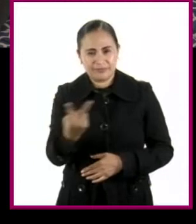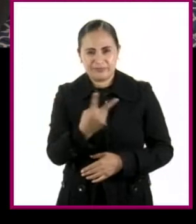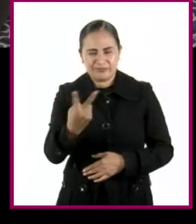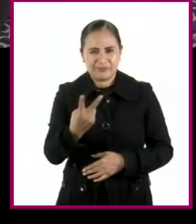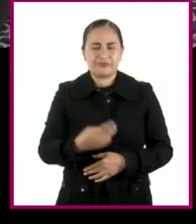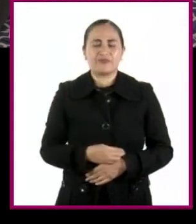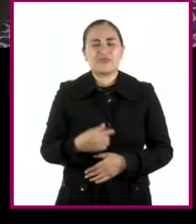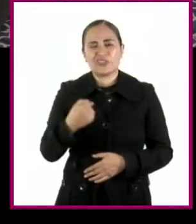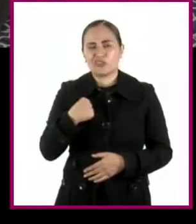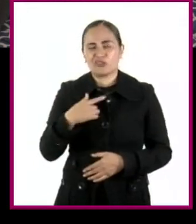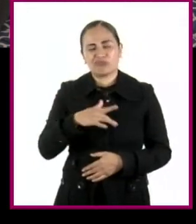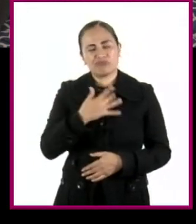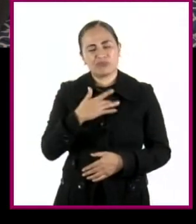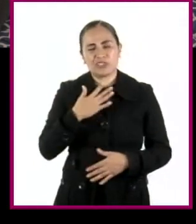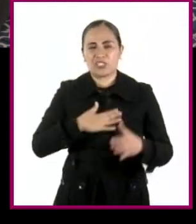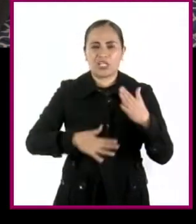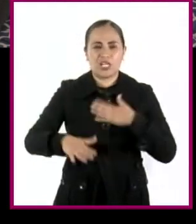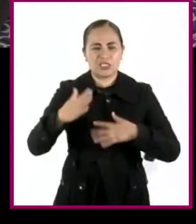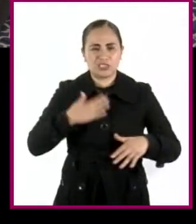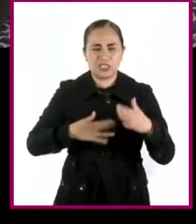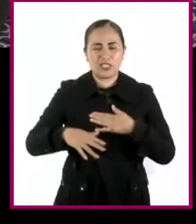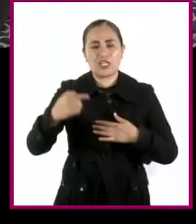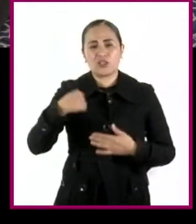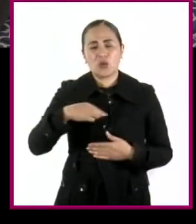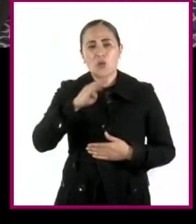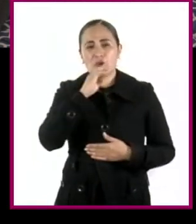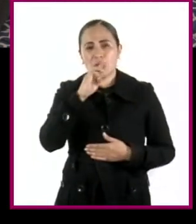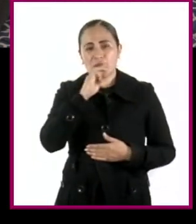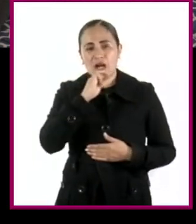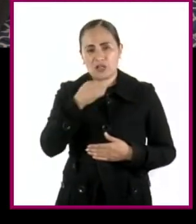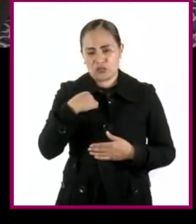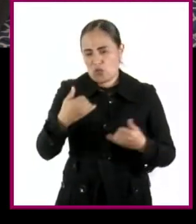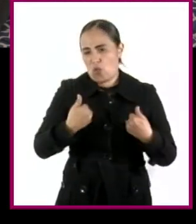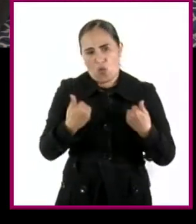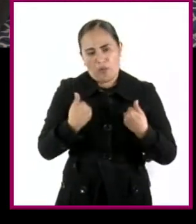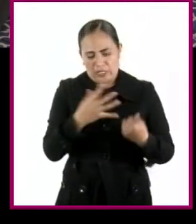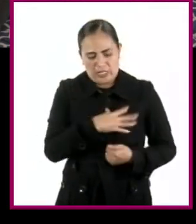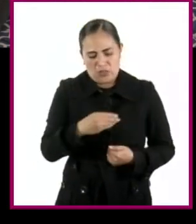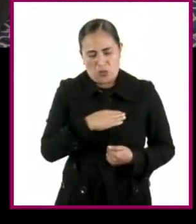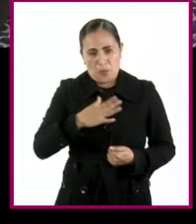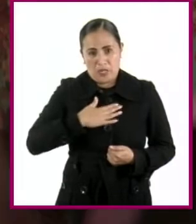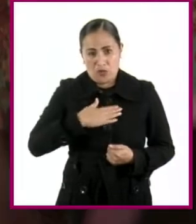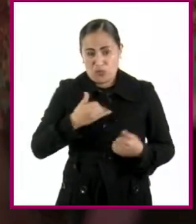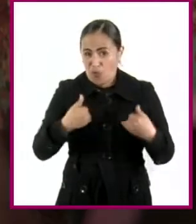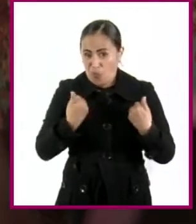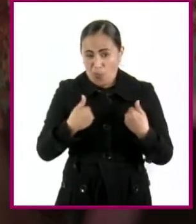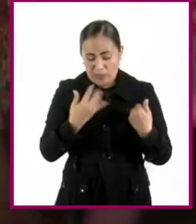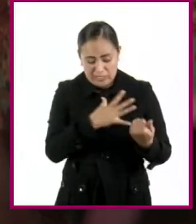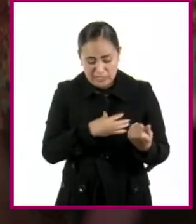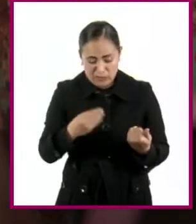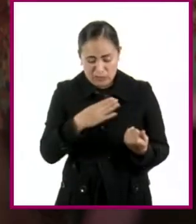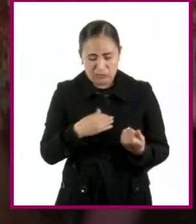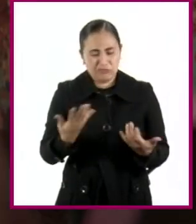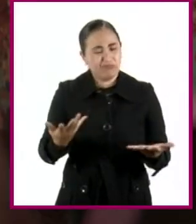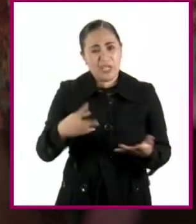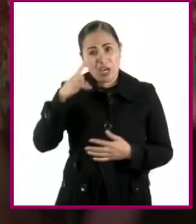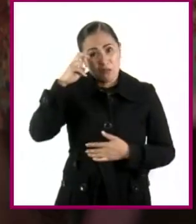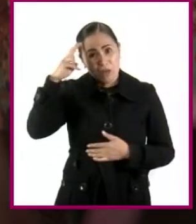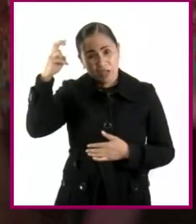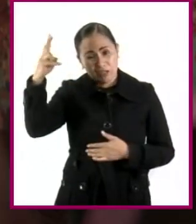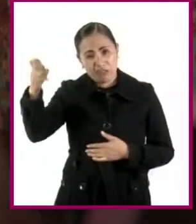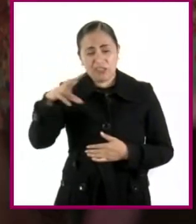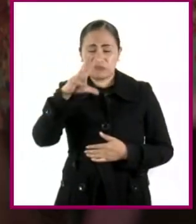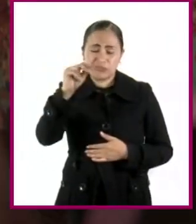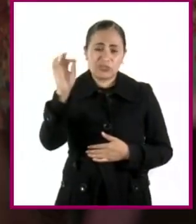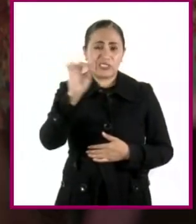agotada. Verán, soy mamá adolescente. Nunca me imaginé ser mamá tan joven. Quiero pensar que mi edad es un tipo